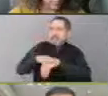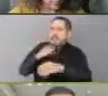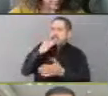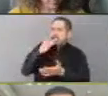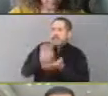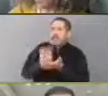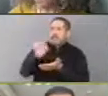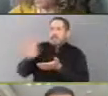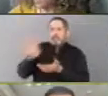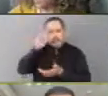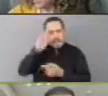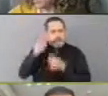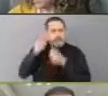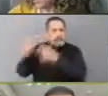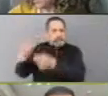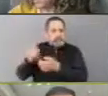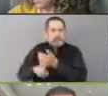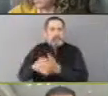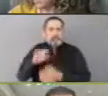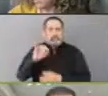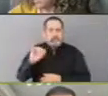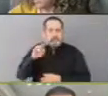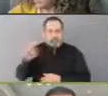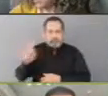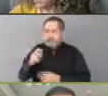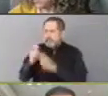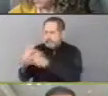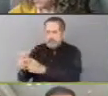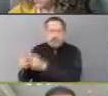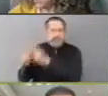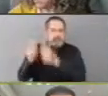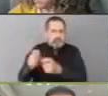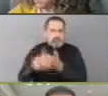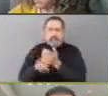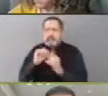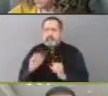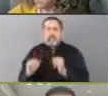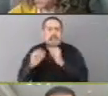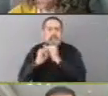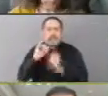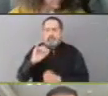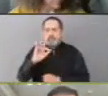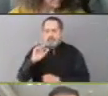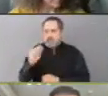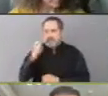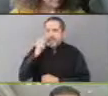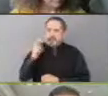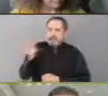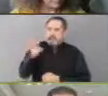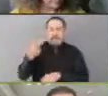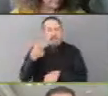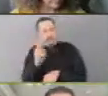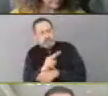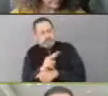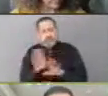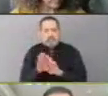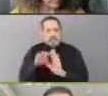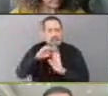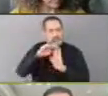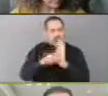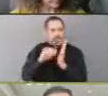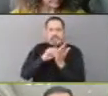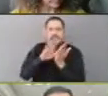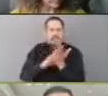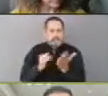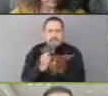del Instituto Nacional Electoral y al Instituto Federal de Telecomunicaciones para los efectos precisados en la